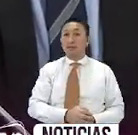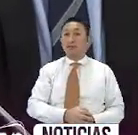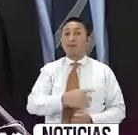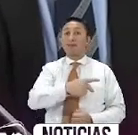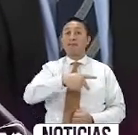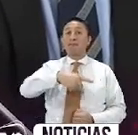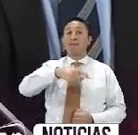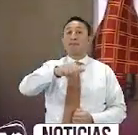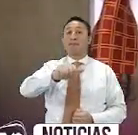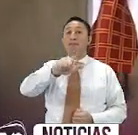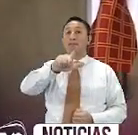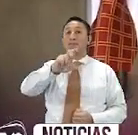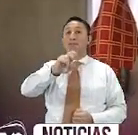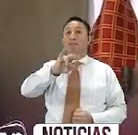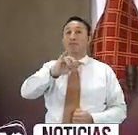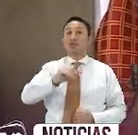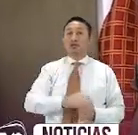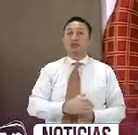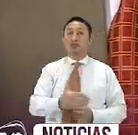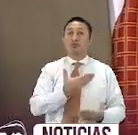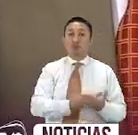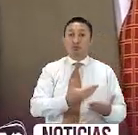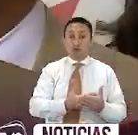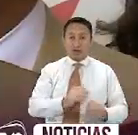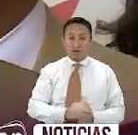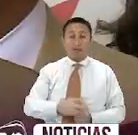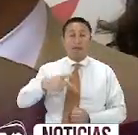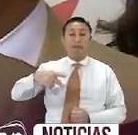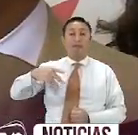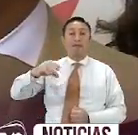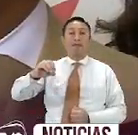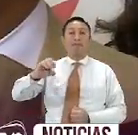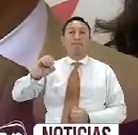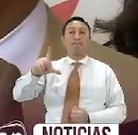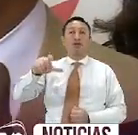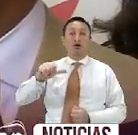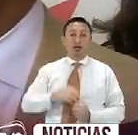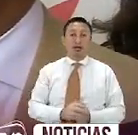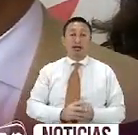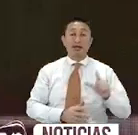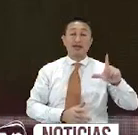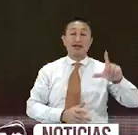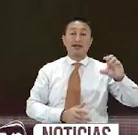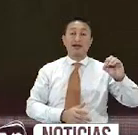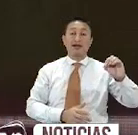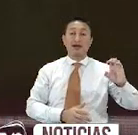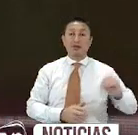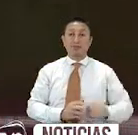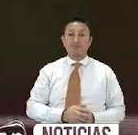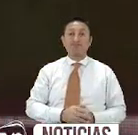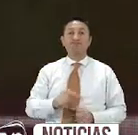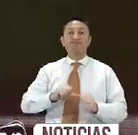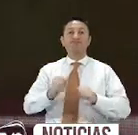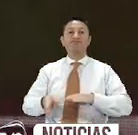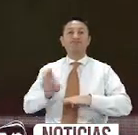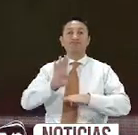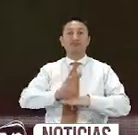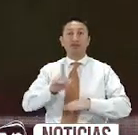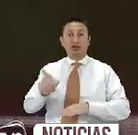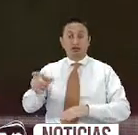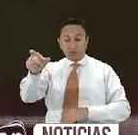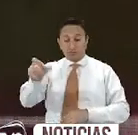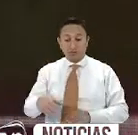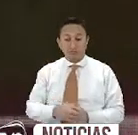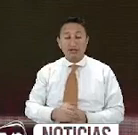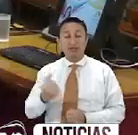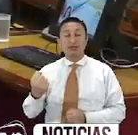ministra del Interior. Los proponentes, Paola Cabezas y Leonardo Berresueta del correísmo. Pero fue la asambleísta de su bancada,